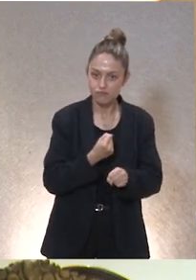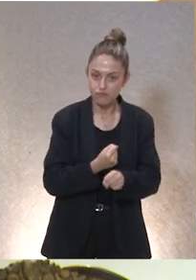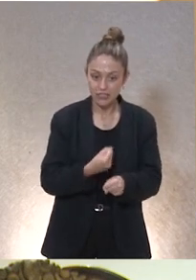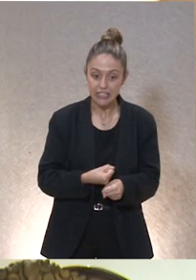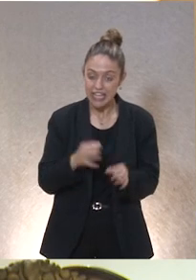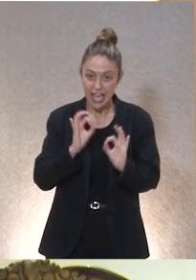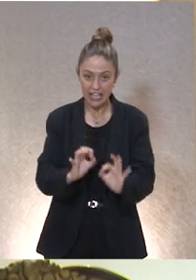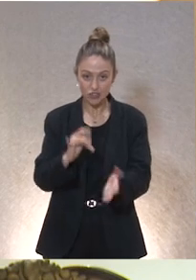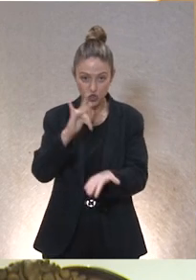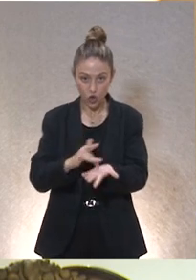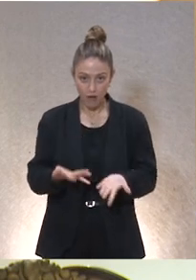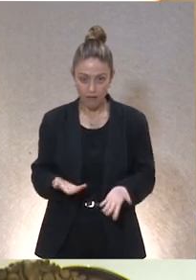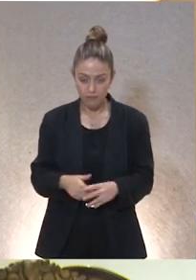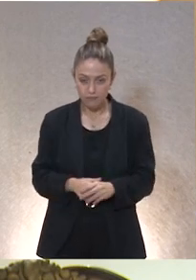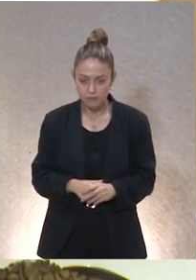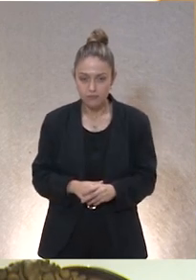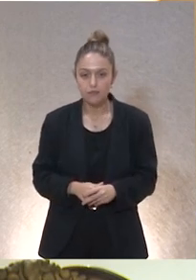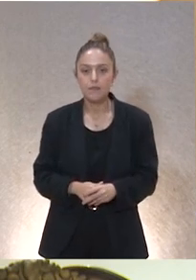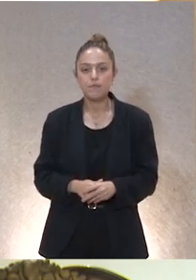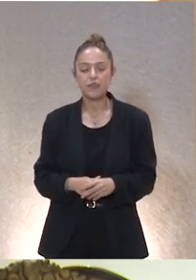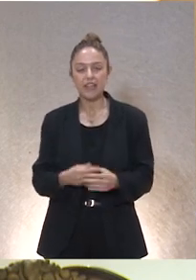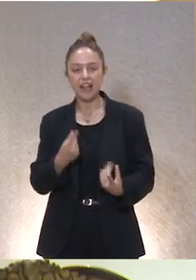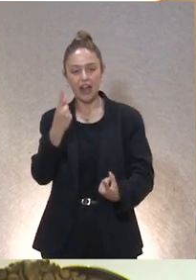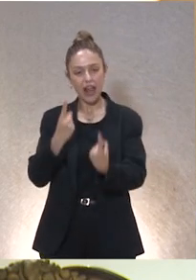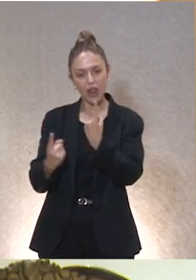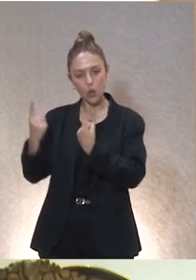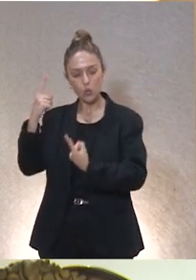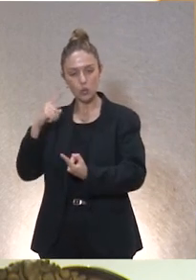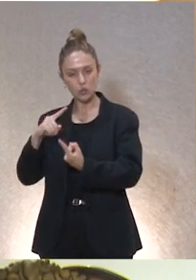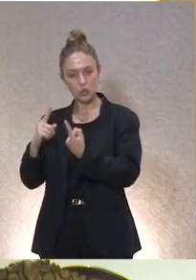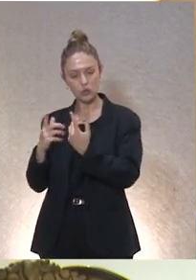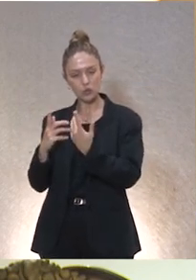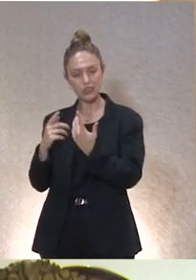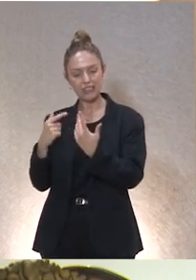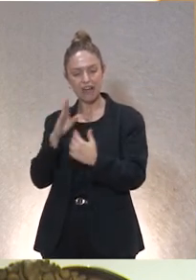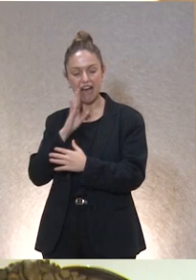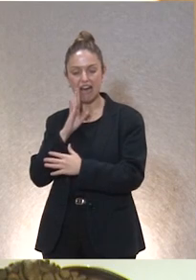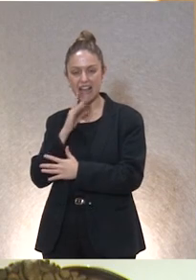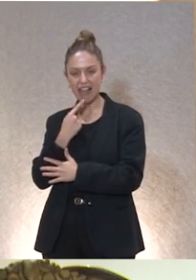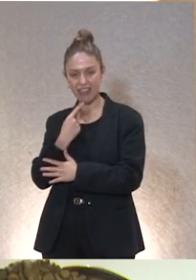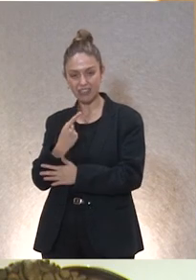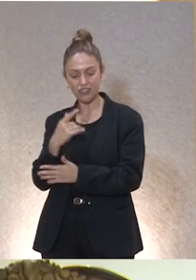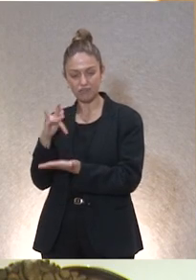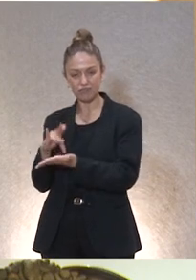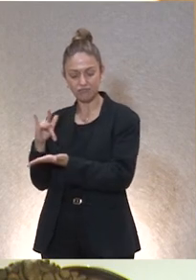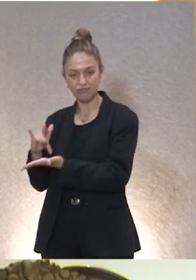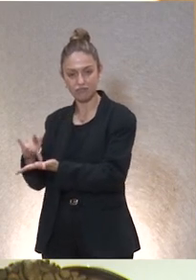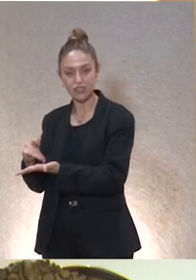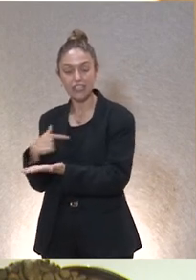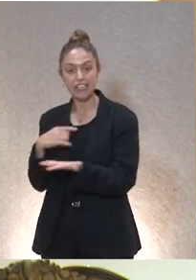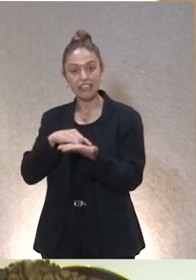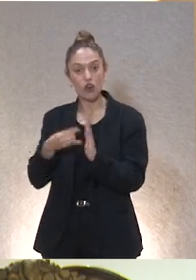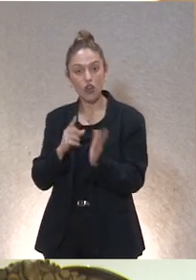ocurriendo sufrimos varios síndromes que tienen que ver con lo que he dicho antes y sobre todo con estos cambios